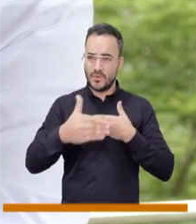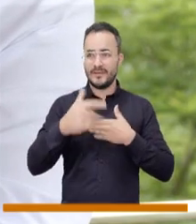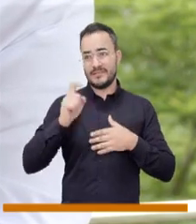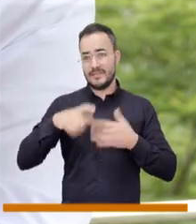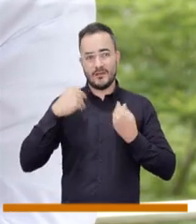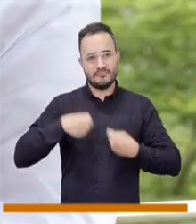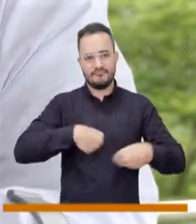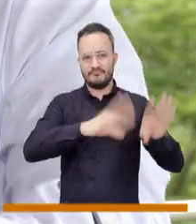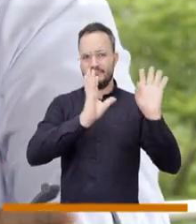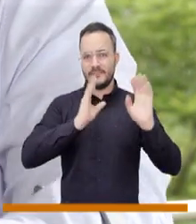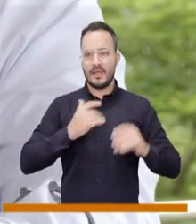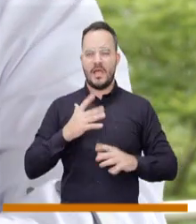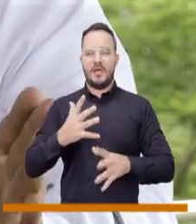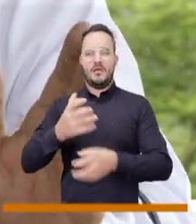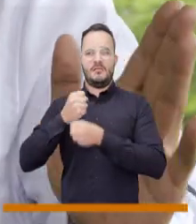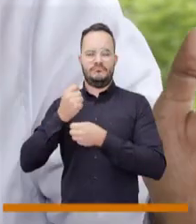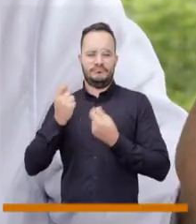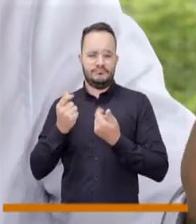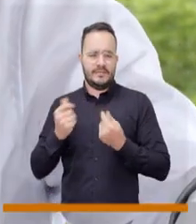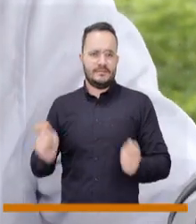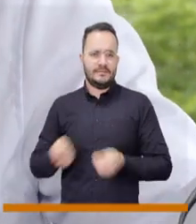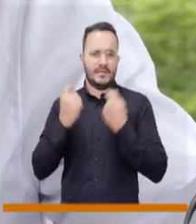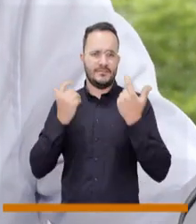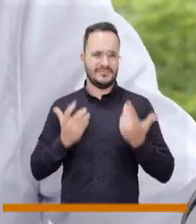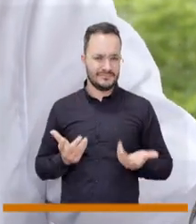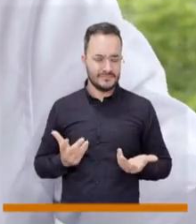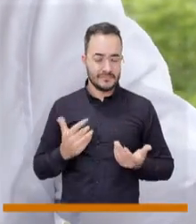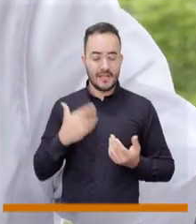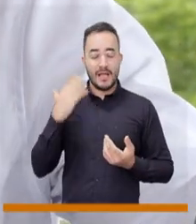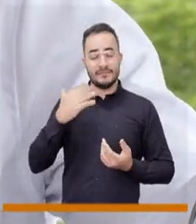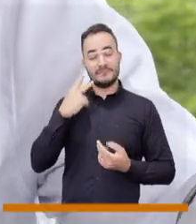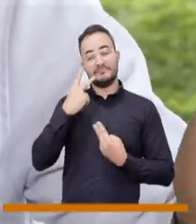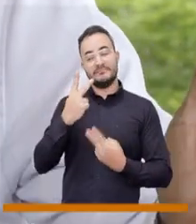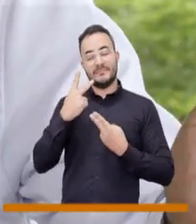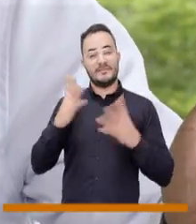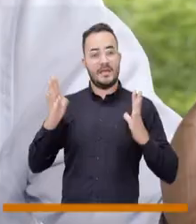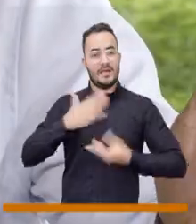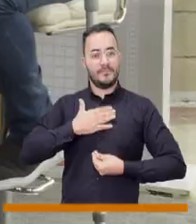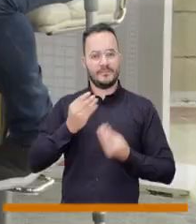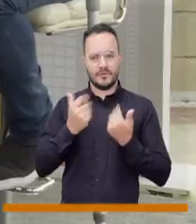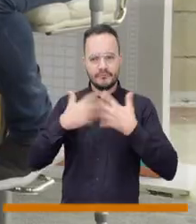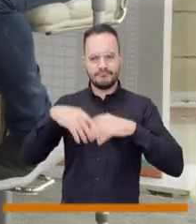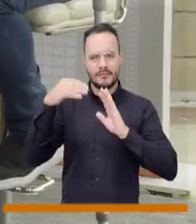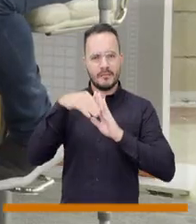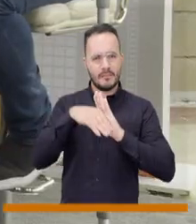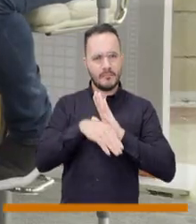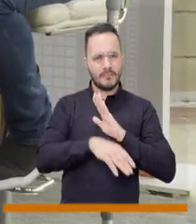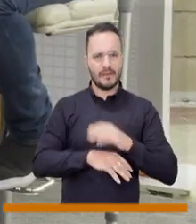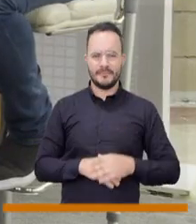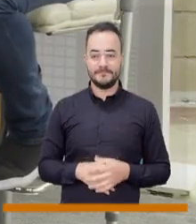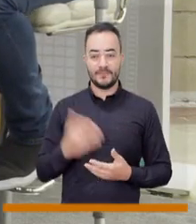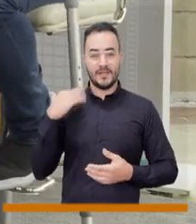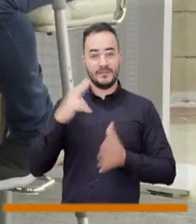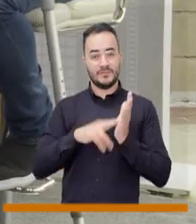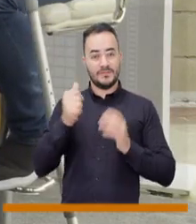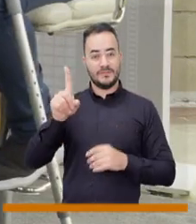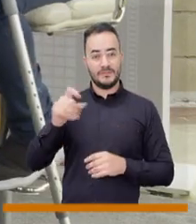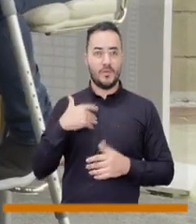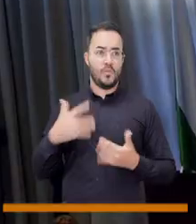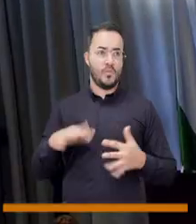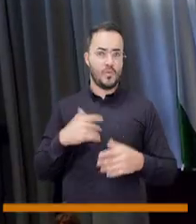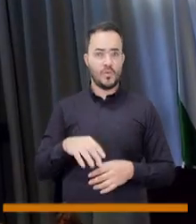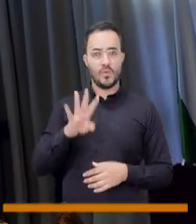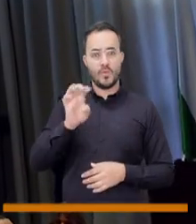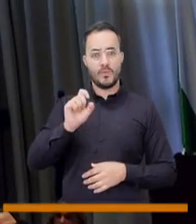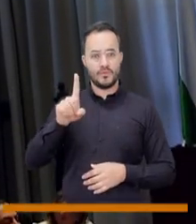patrimonio público, pues dentro de los análisis financieros veíamos que el patrimonio de la empresa venía decreciendo, decreciendo. 2016 teníamos un